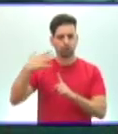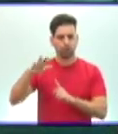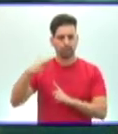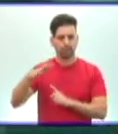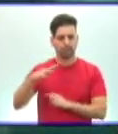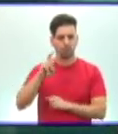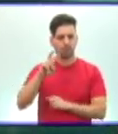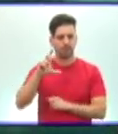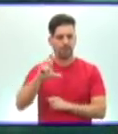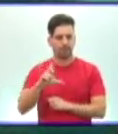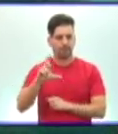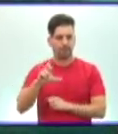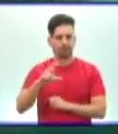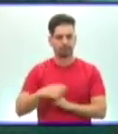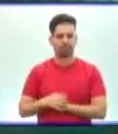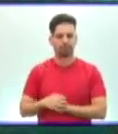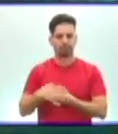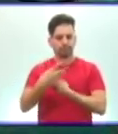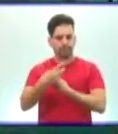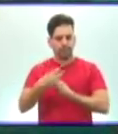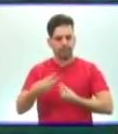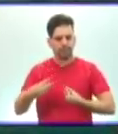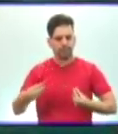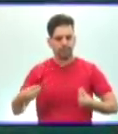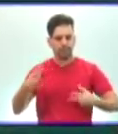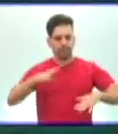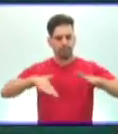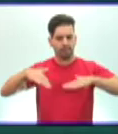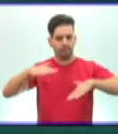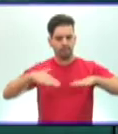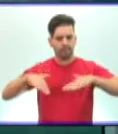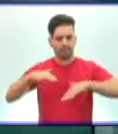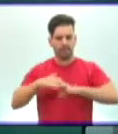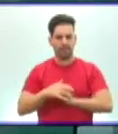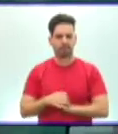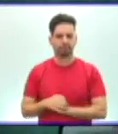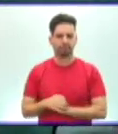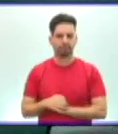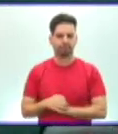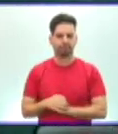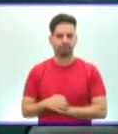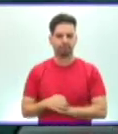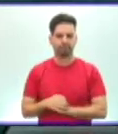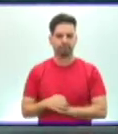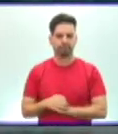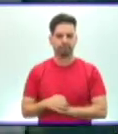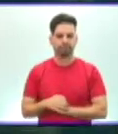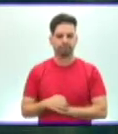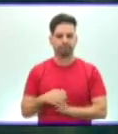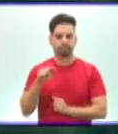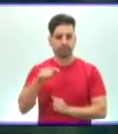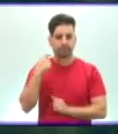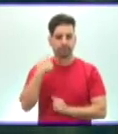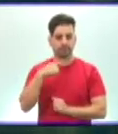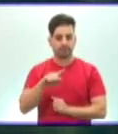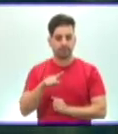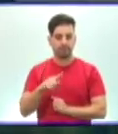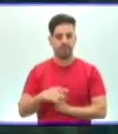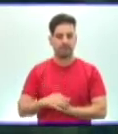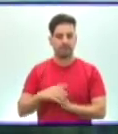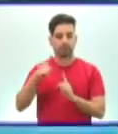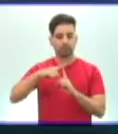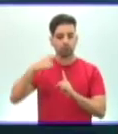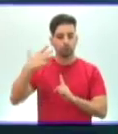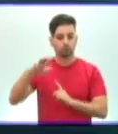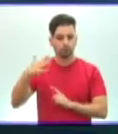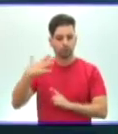énfasis en las playas arenosas de Cayo Las Brujas y Cayo Santa María, e incorpora como corredor turístico a la